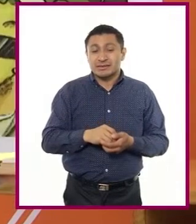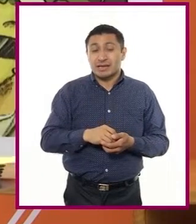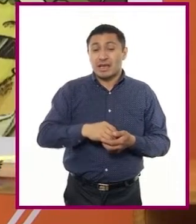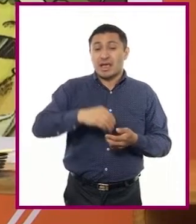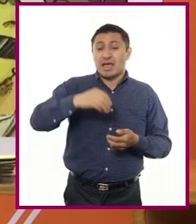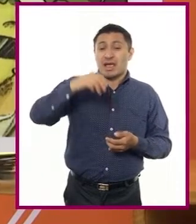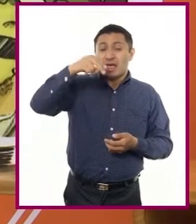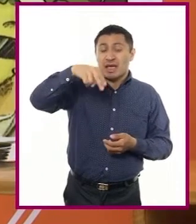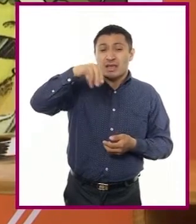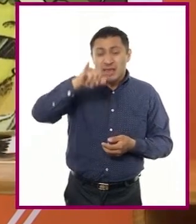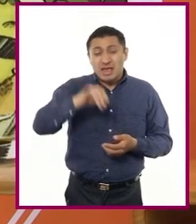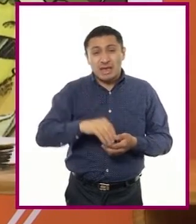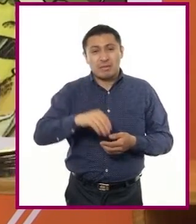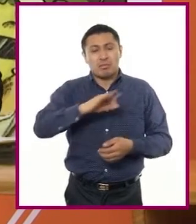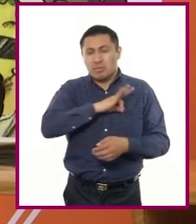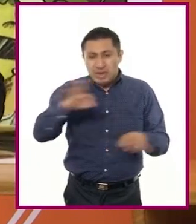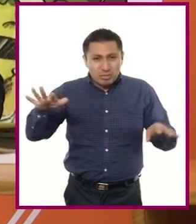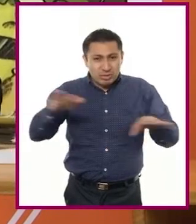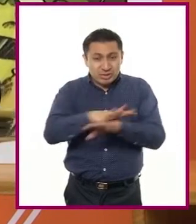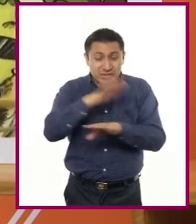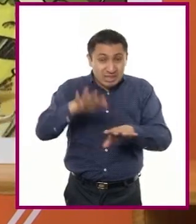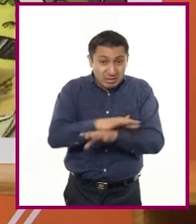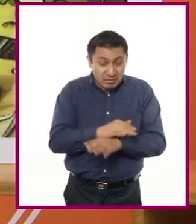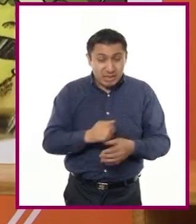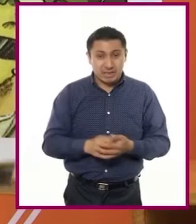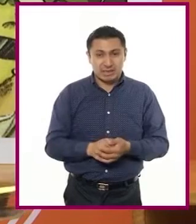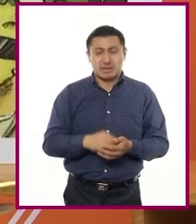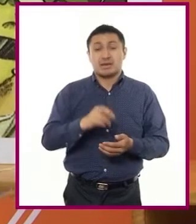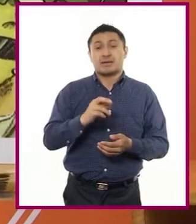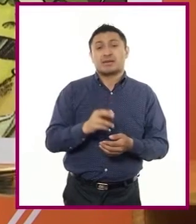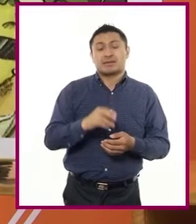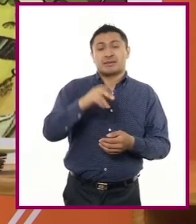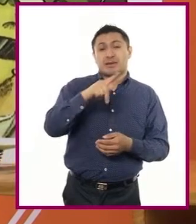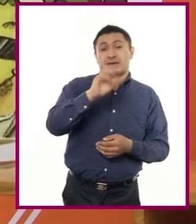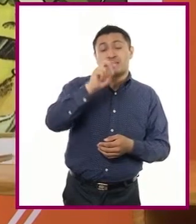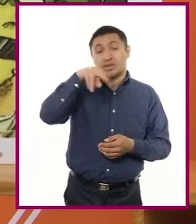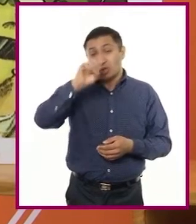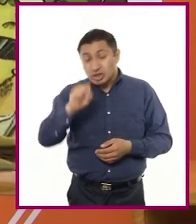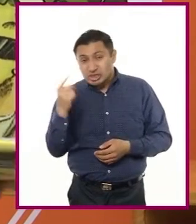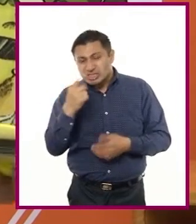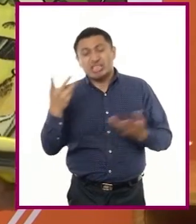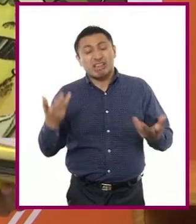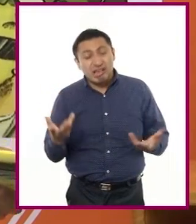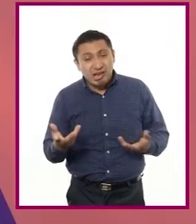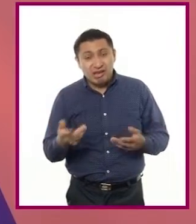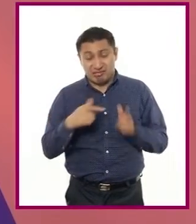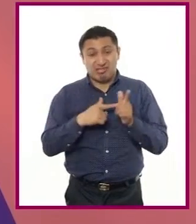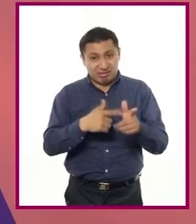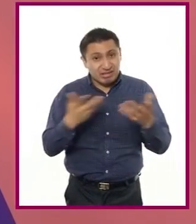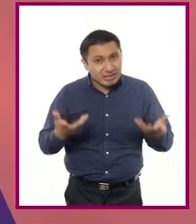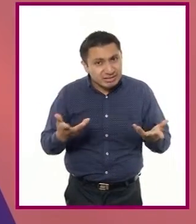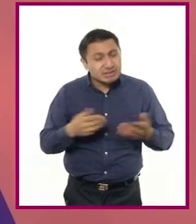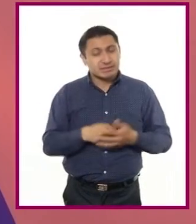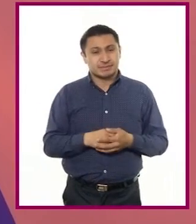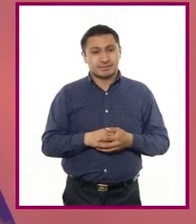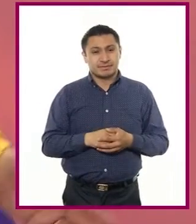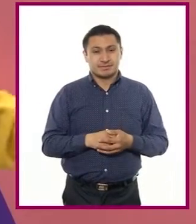¿Podemos sustituirlo por otros nexos y mejorar la expresión? Entonces, ¿qué, profesora? ¿Continuamos?